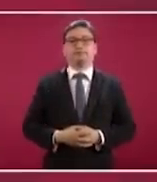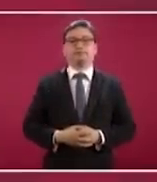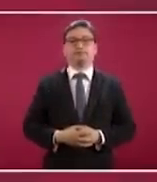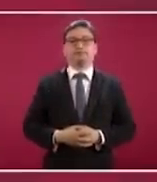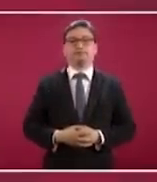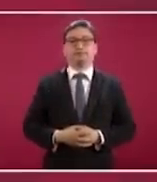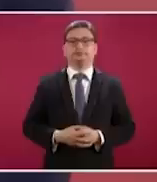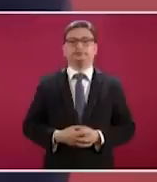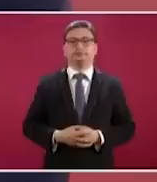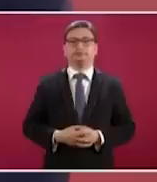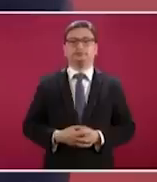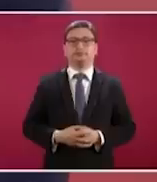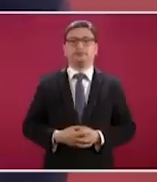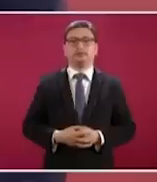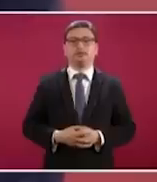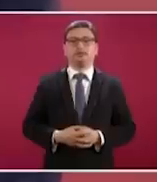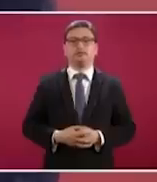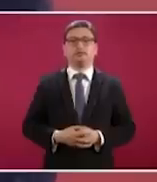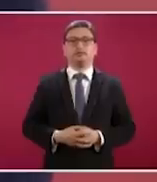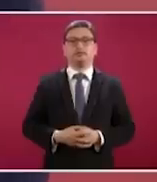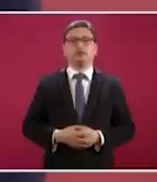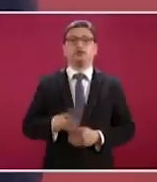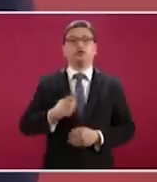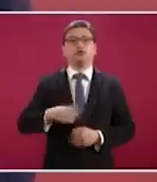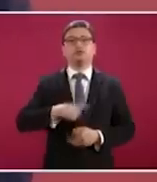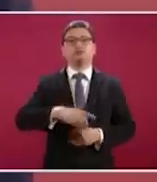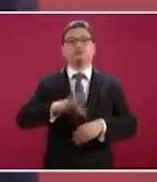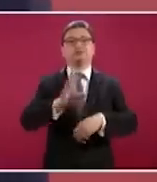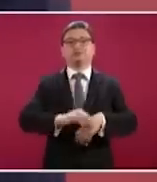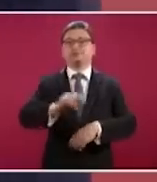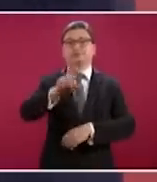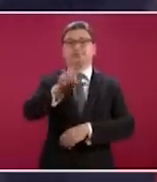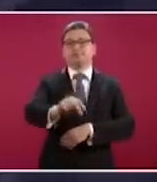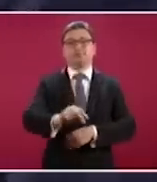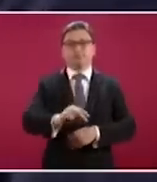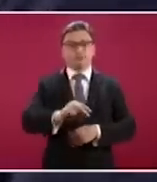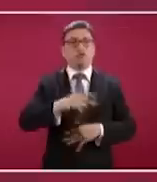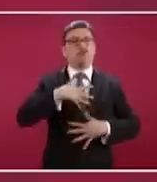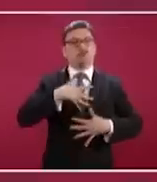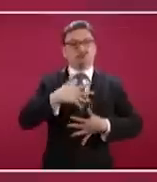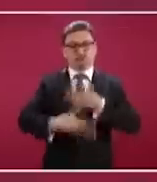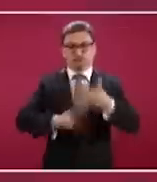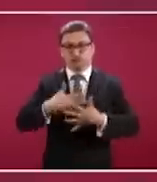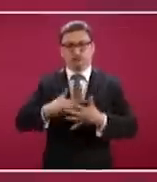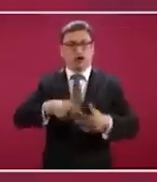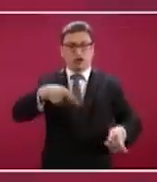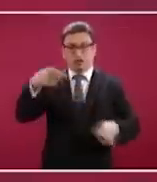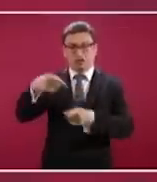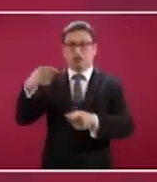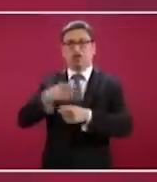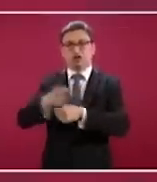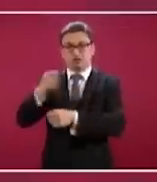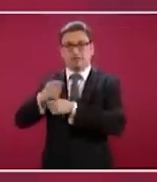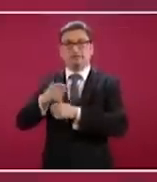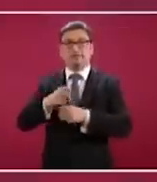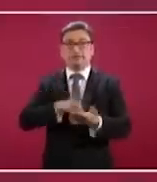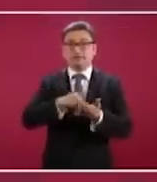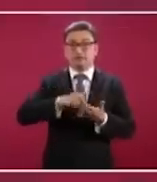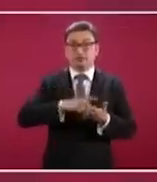no vamos a tolerar, no se permite la violación de derechos humanos, y cualquier